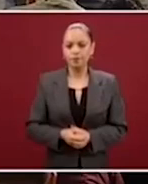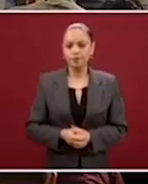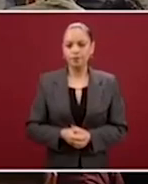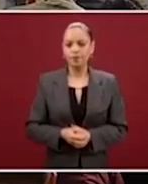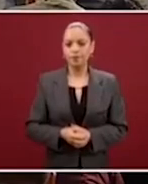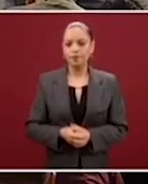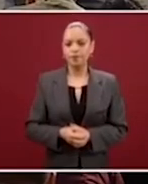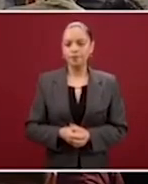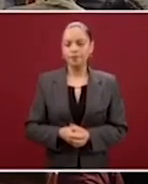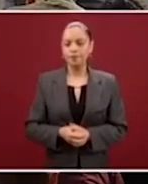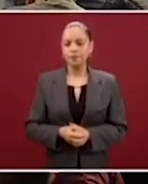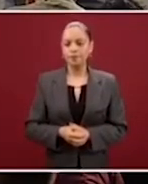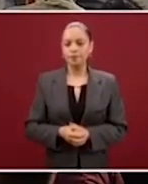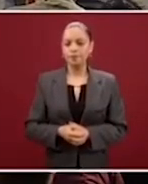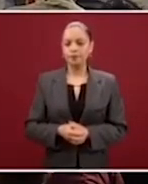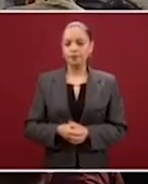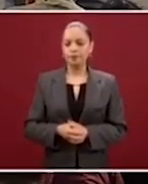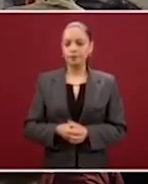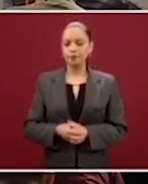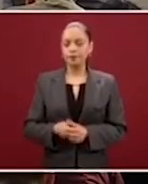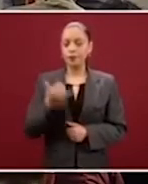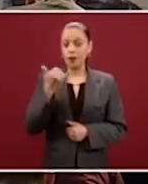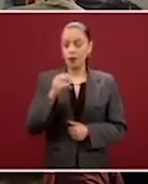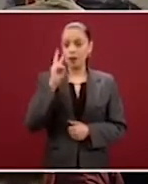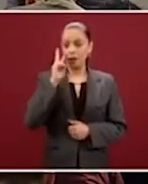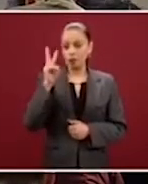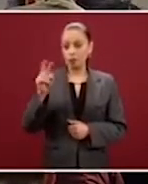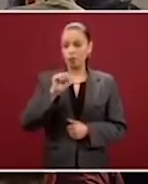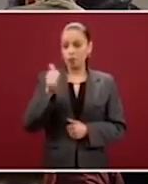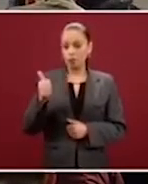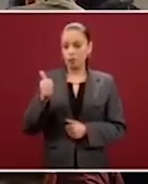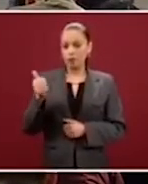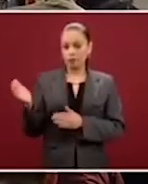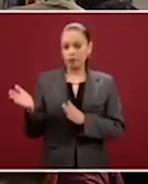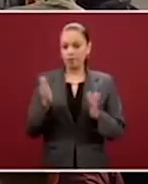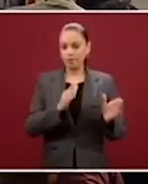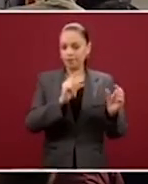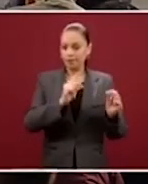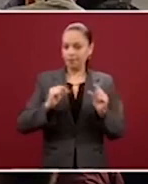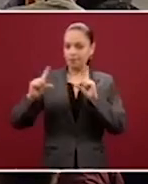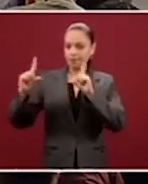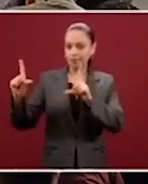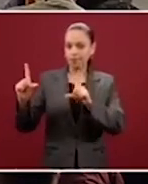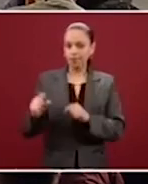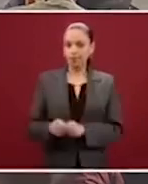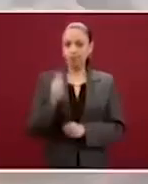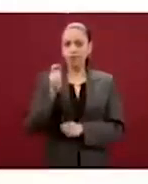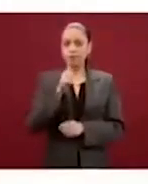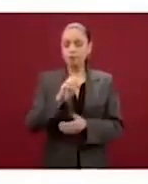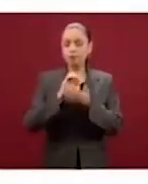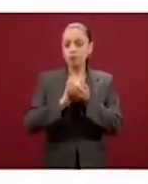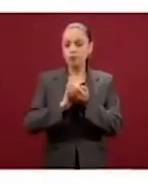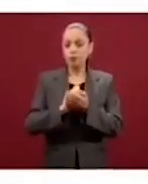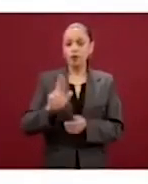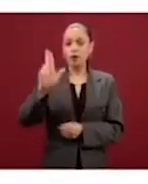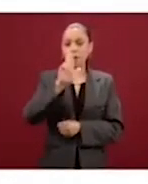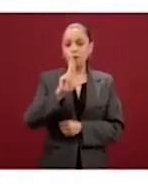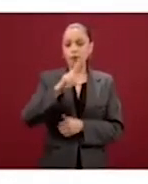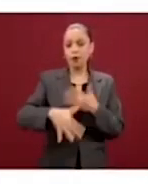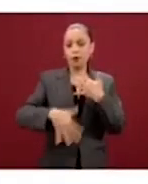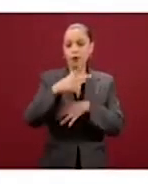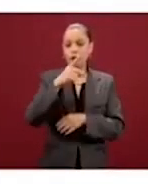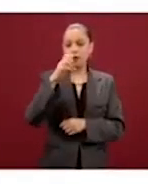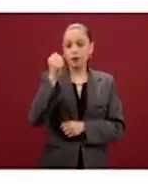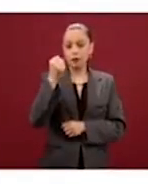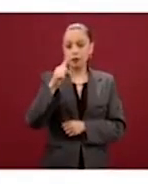Y acá está la siguiente, por favor. Los datos del sorteo, martes 15 de septiembre, lugar y